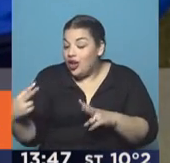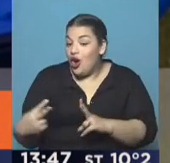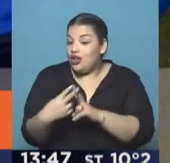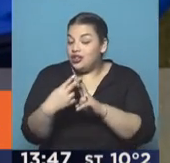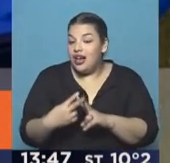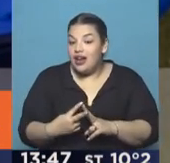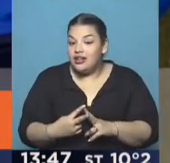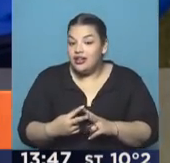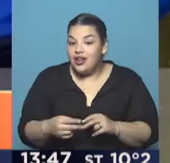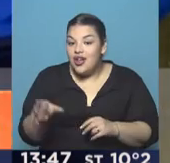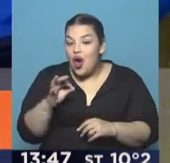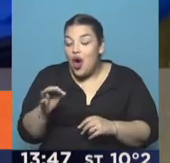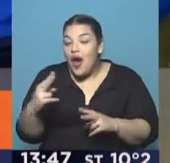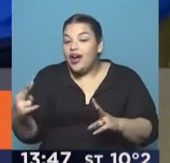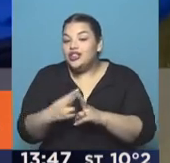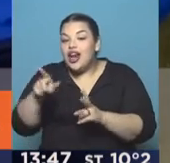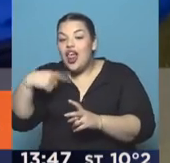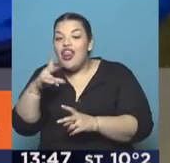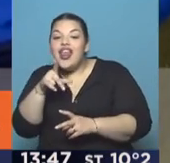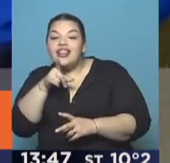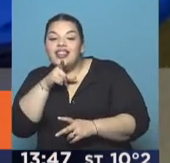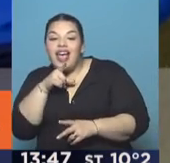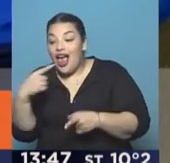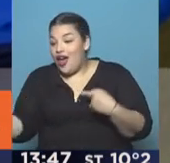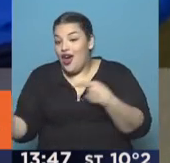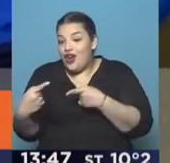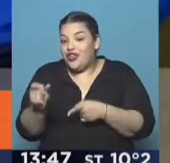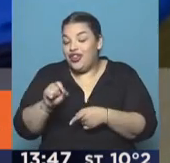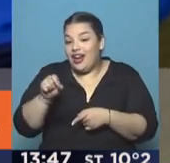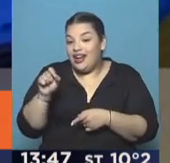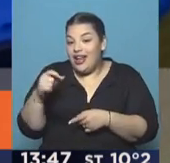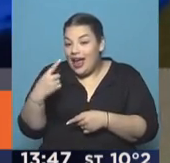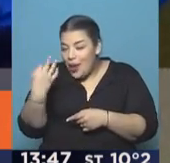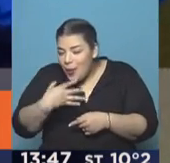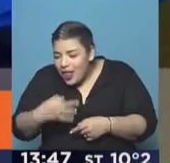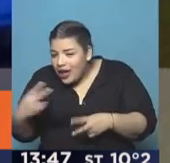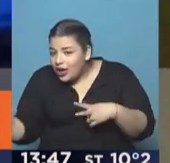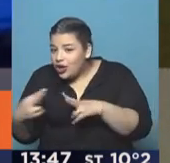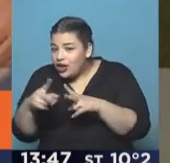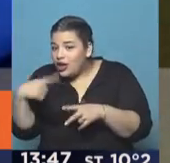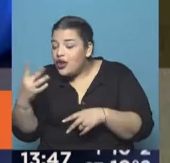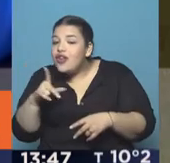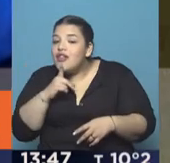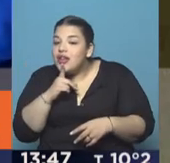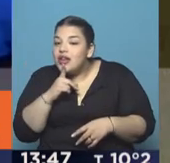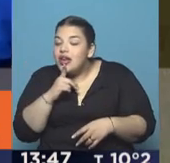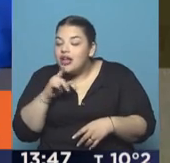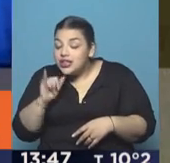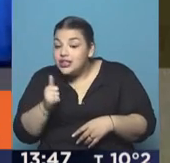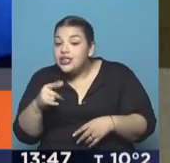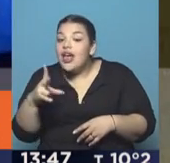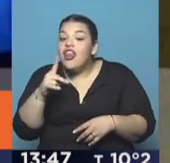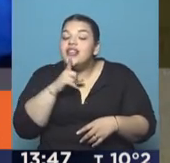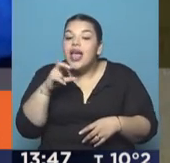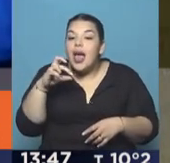decía, o cruzarte con un técnico rival en el ascensor? ¿Es cierto que te cruzaste con Rueda? Me crucé con Pinto.